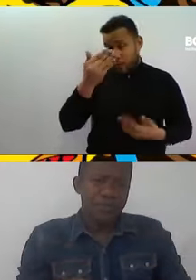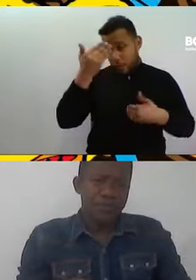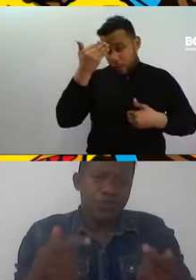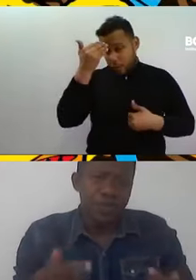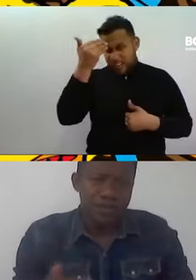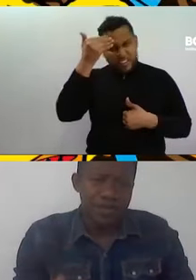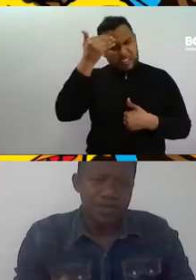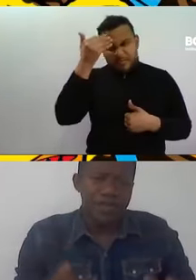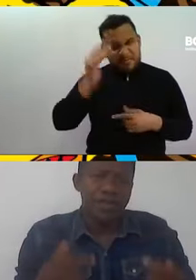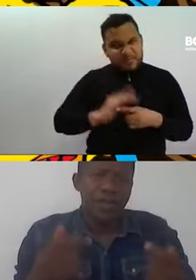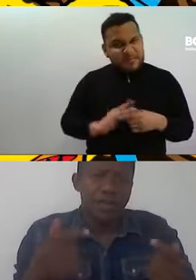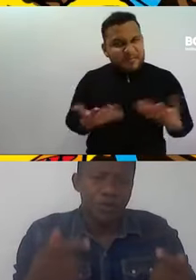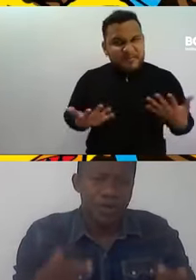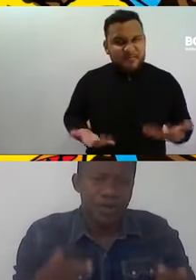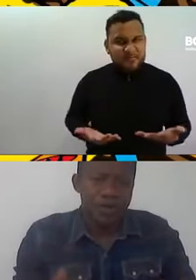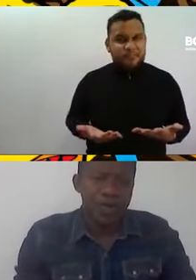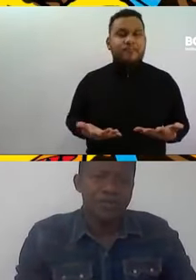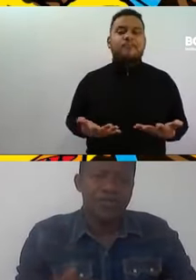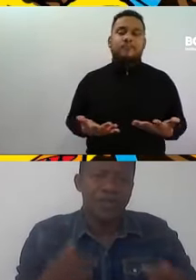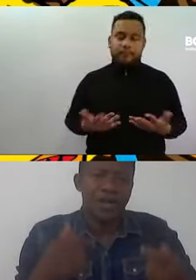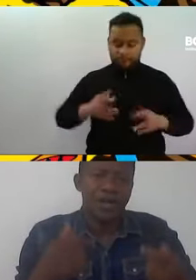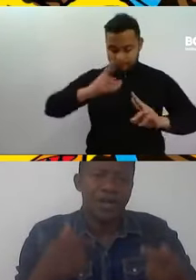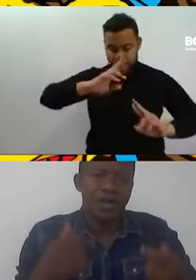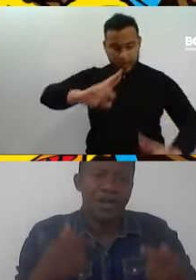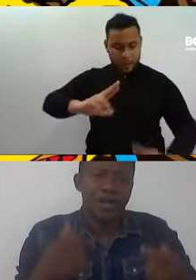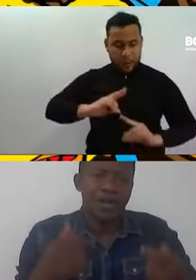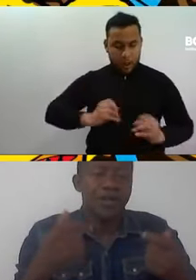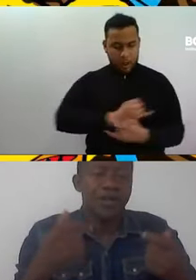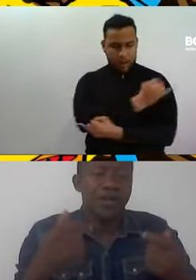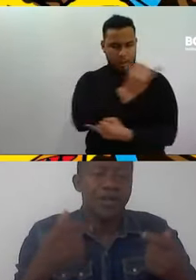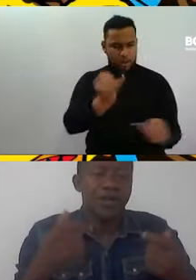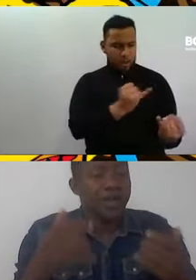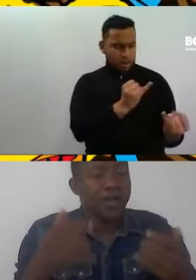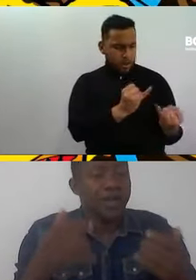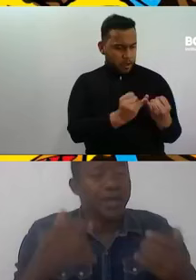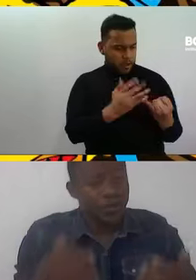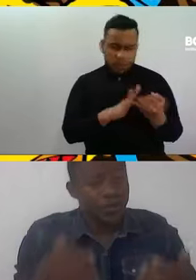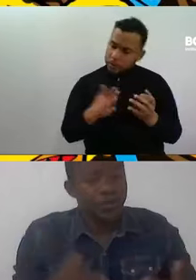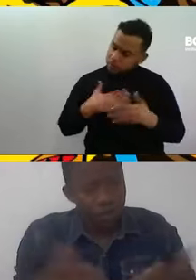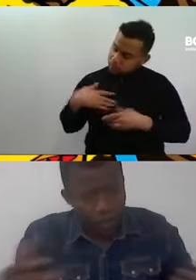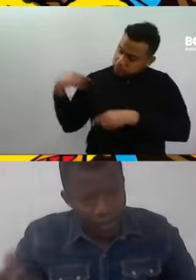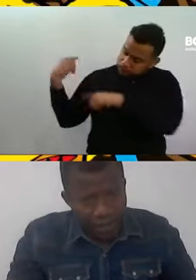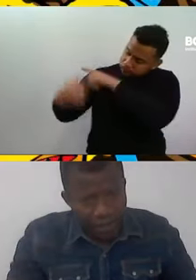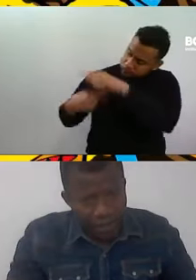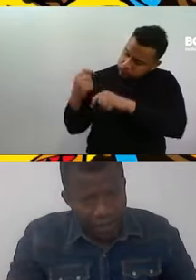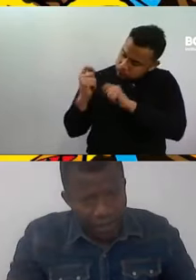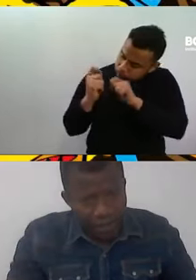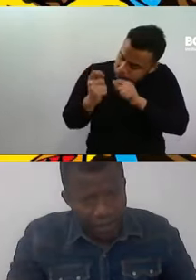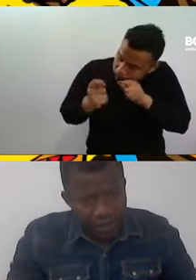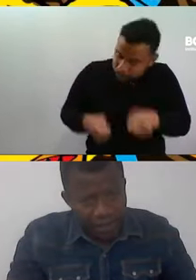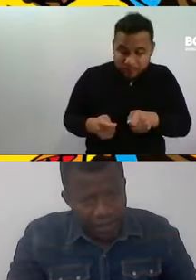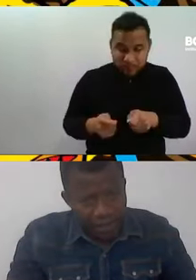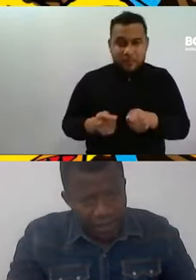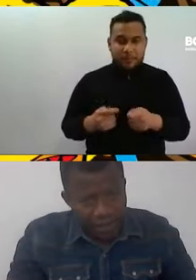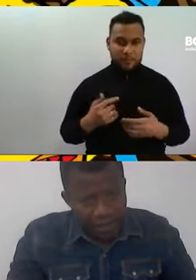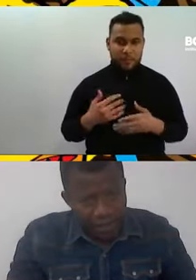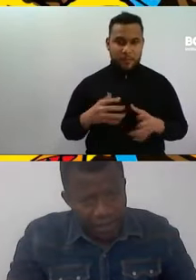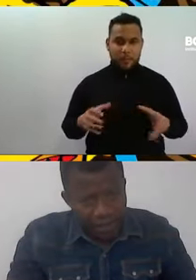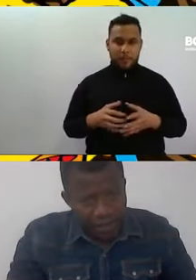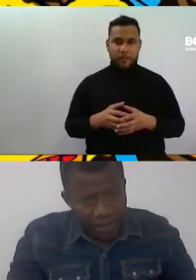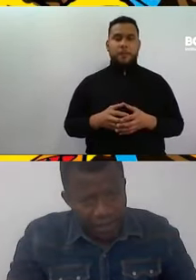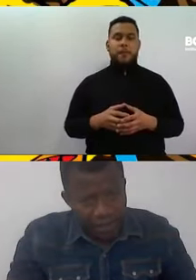implica que reconoces una identidad, una herencia. En nuestro